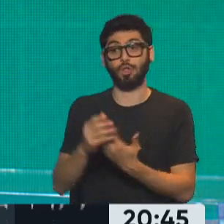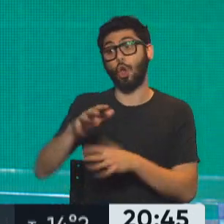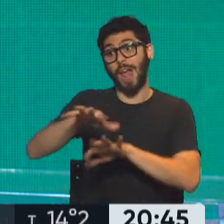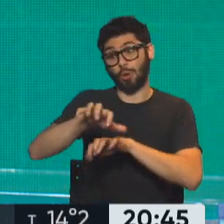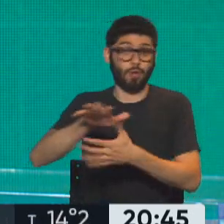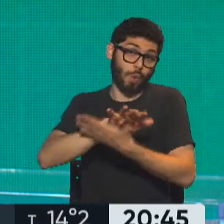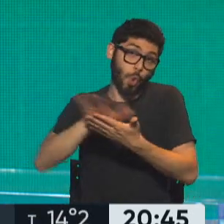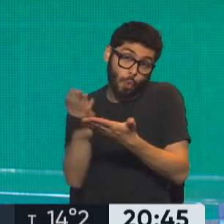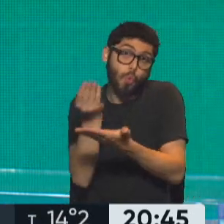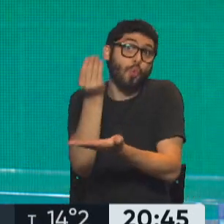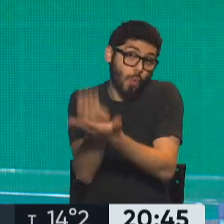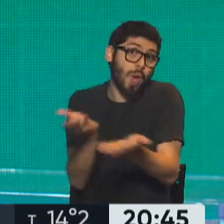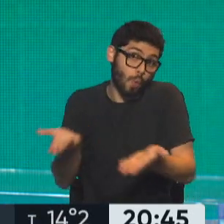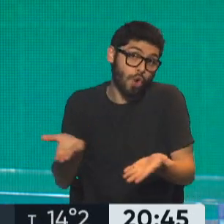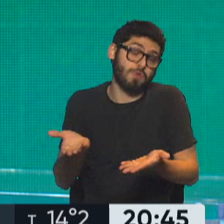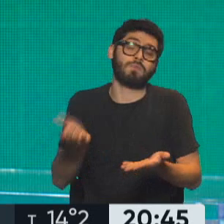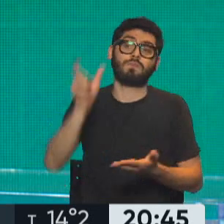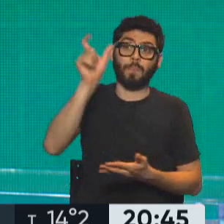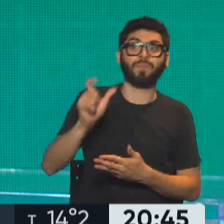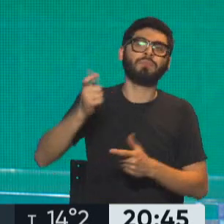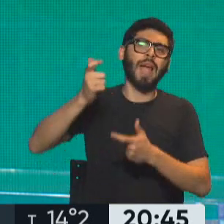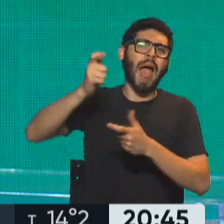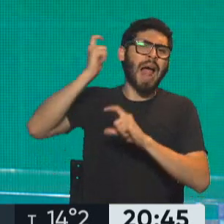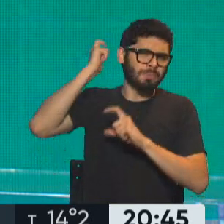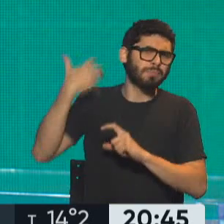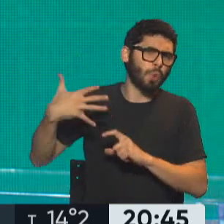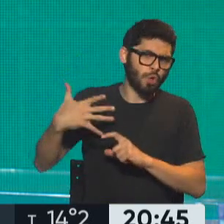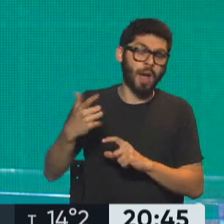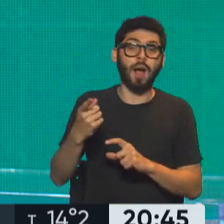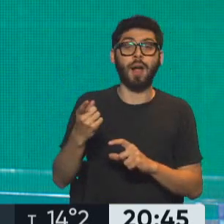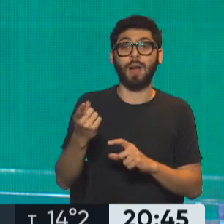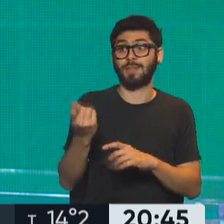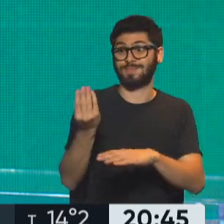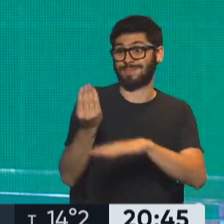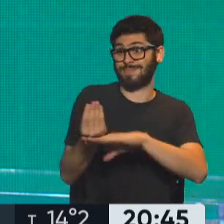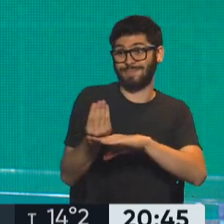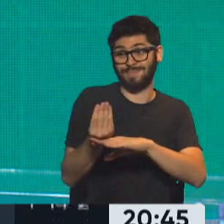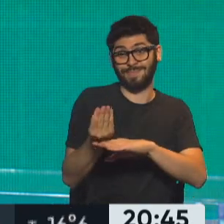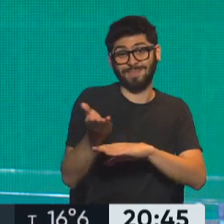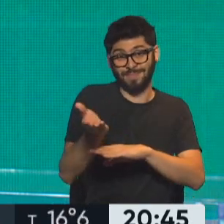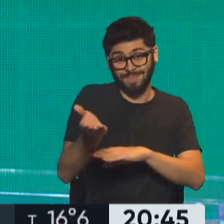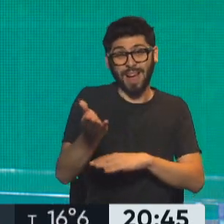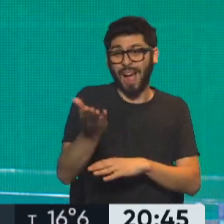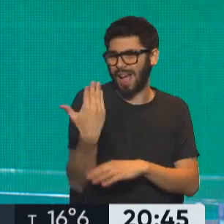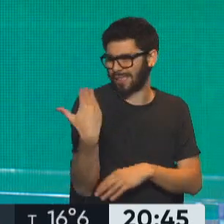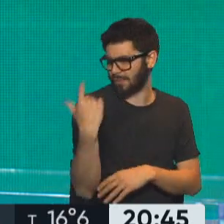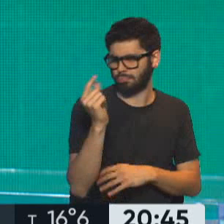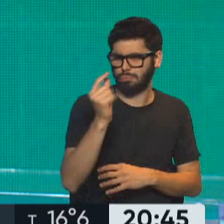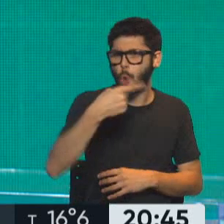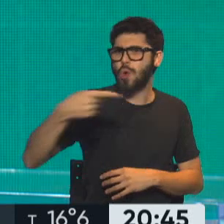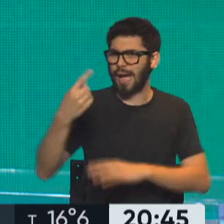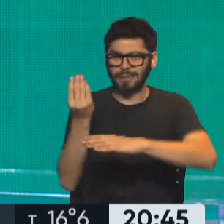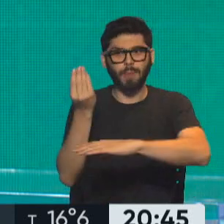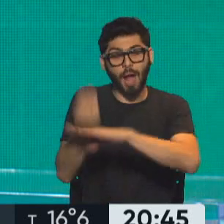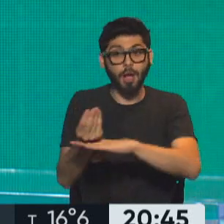flamante ministro de Agricultura, un hombre con mucha trayectoria y experiencia que fue nombrado en el área hace una semana nada más,